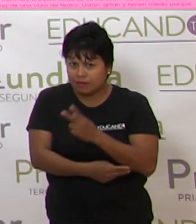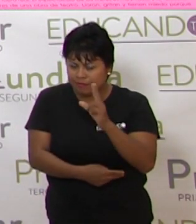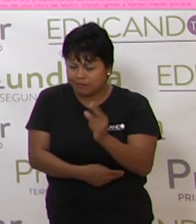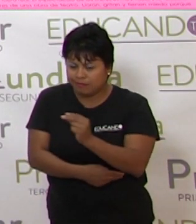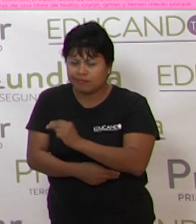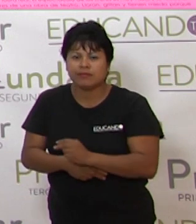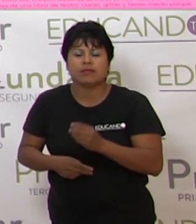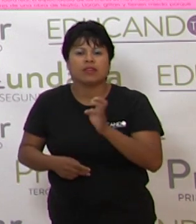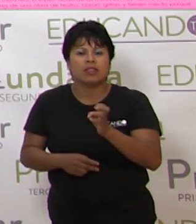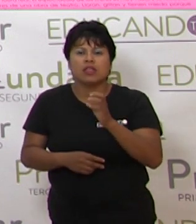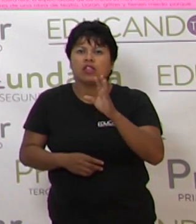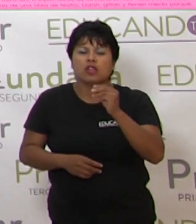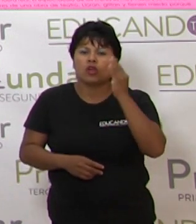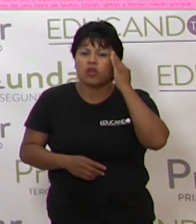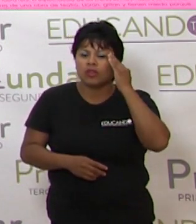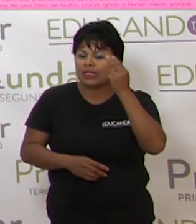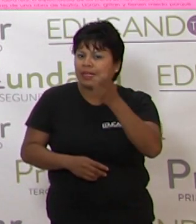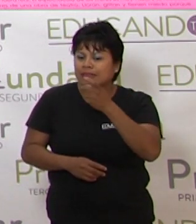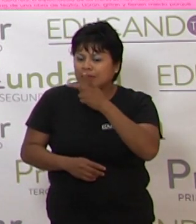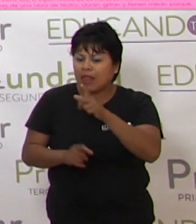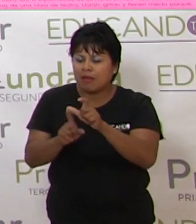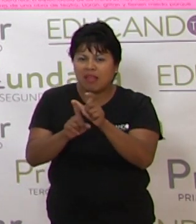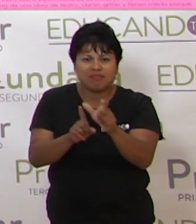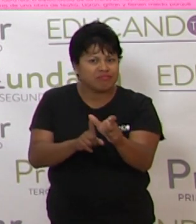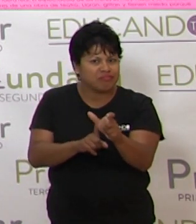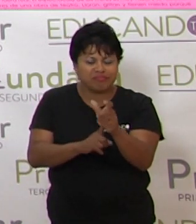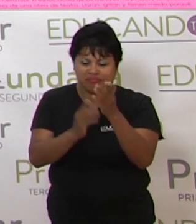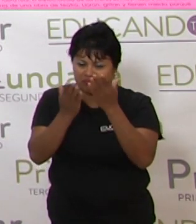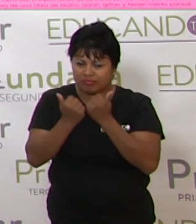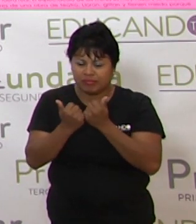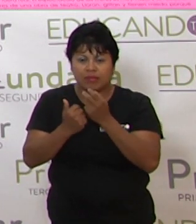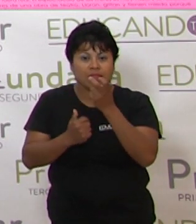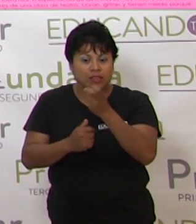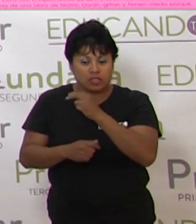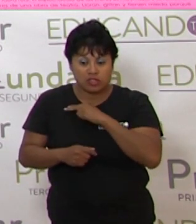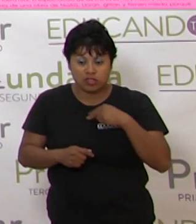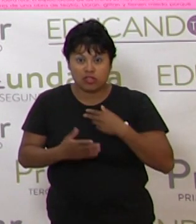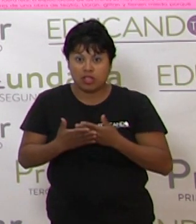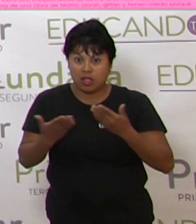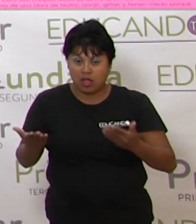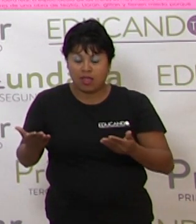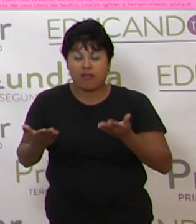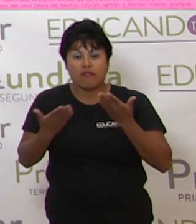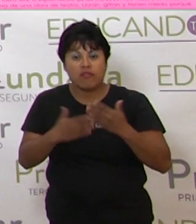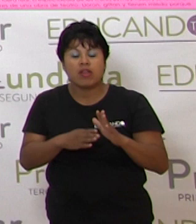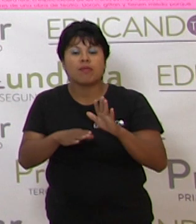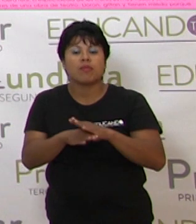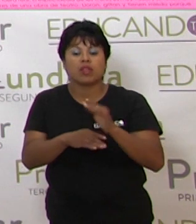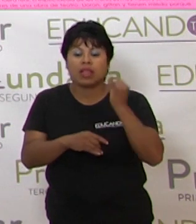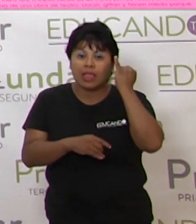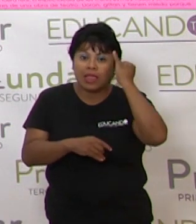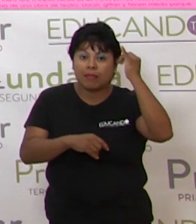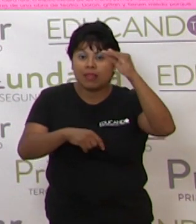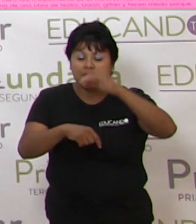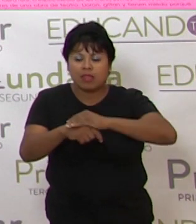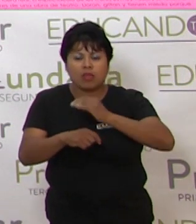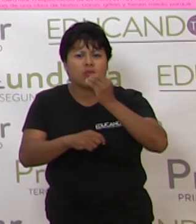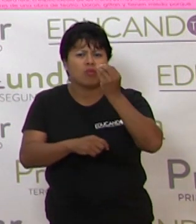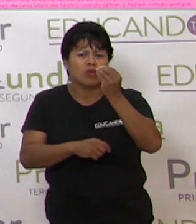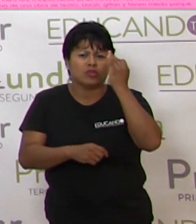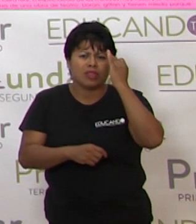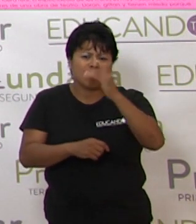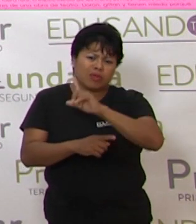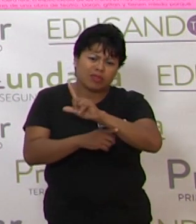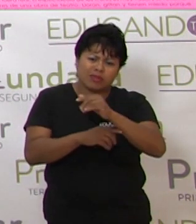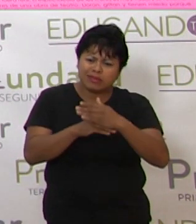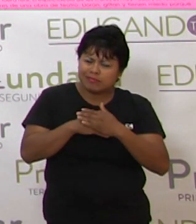O sea, ni conocían ese término, sino ese término que usamos ahora fue inventado mucho tiempo